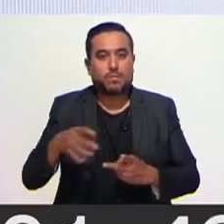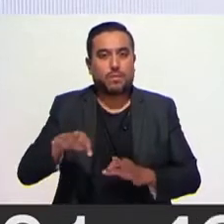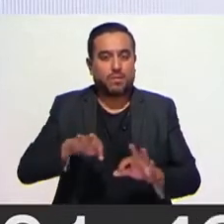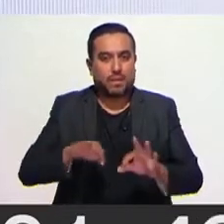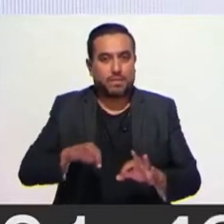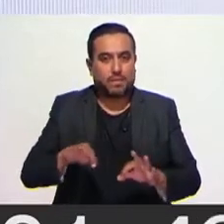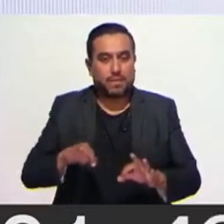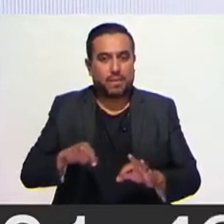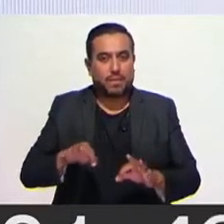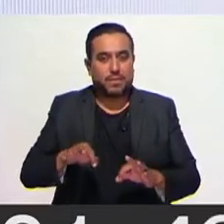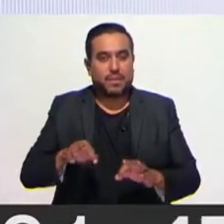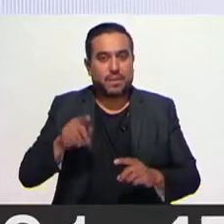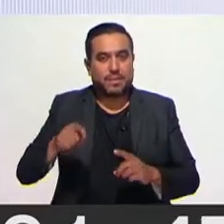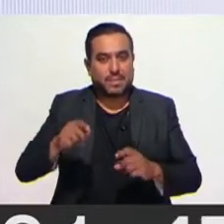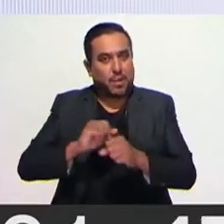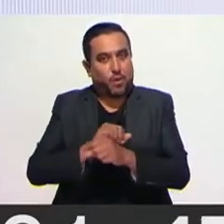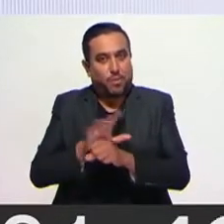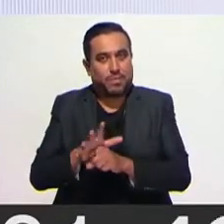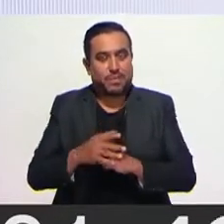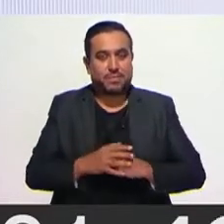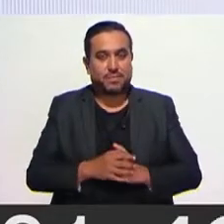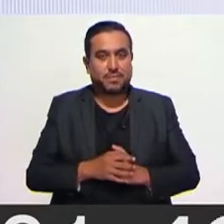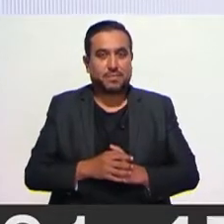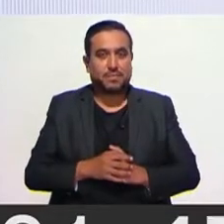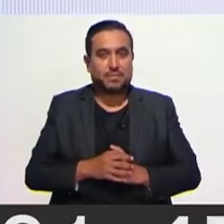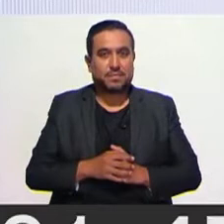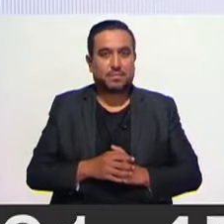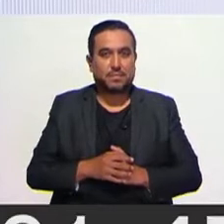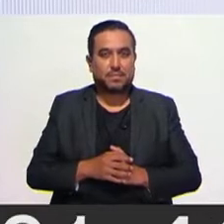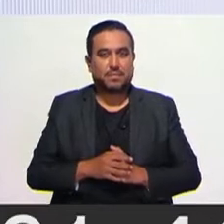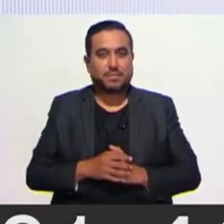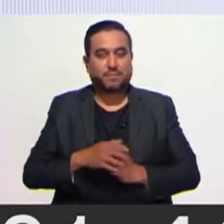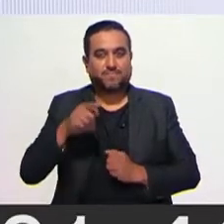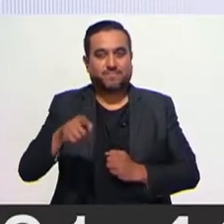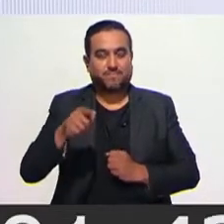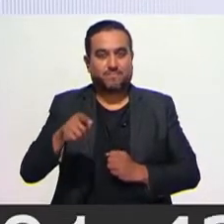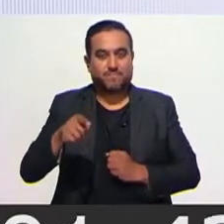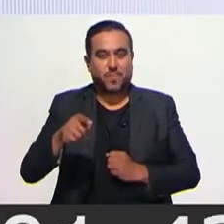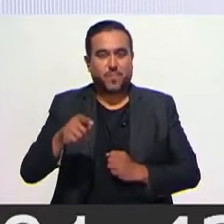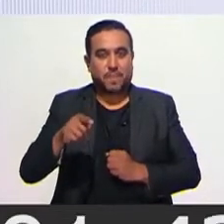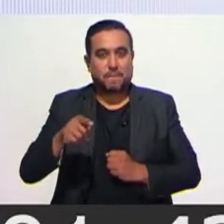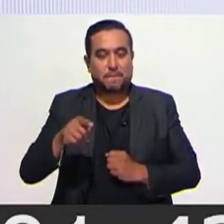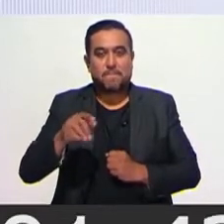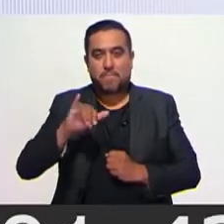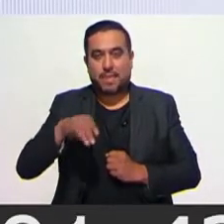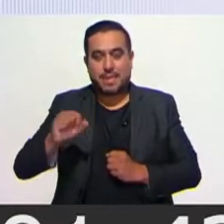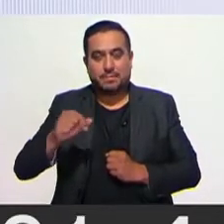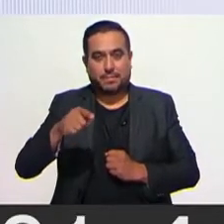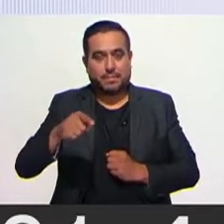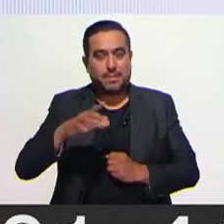todo en este COVID, por esta pandemia. El tema toral de Irapuato, de la clínica del IMSS, seré un gran